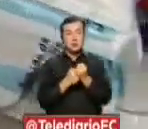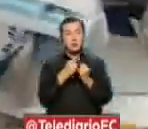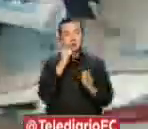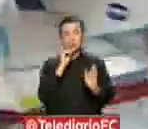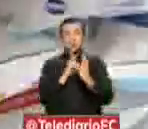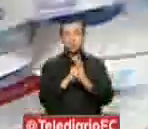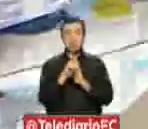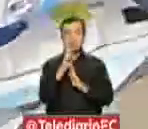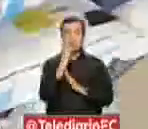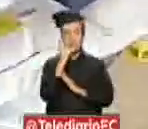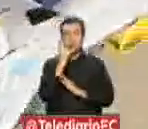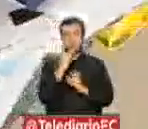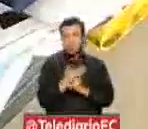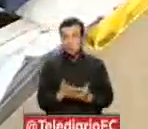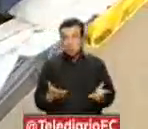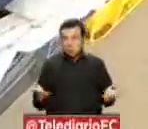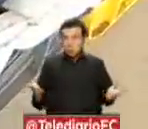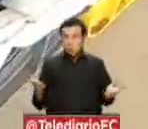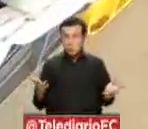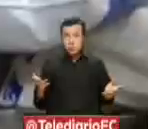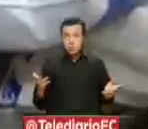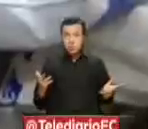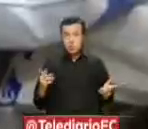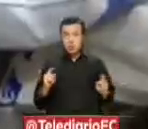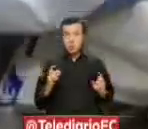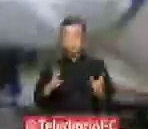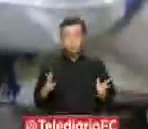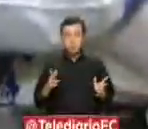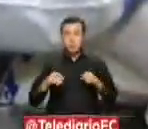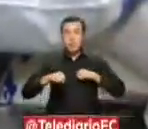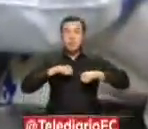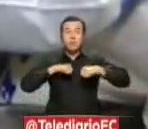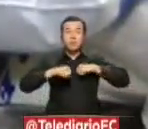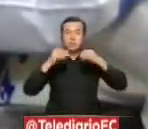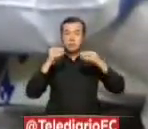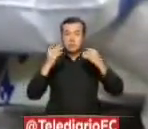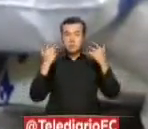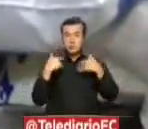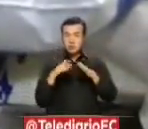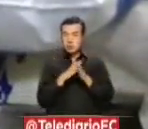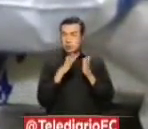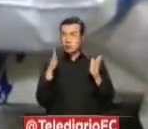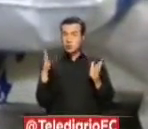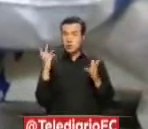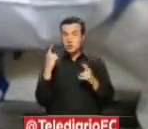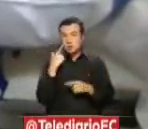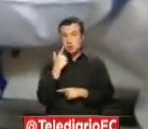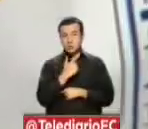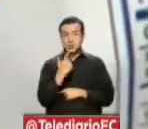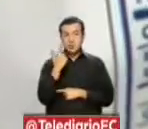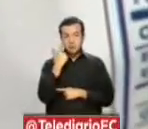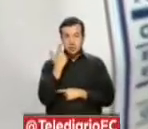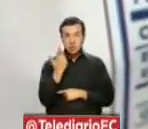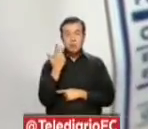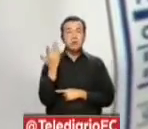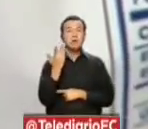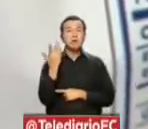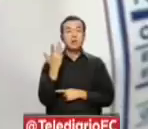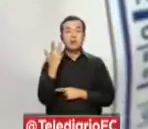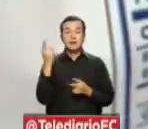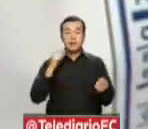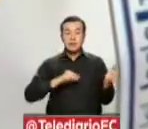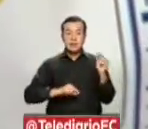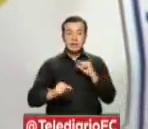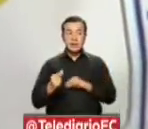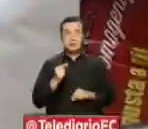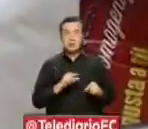denunciar cuando un producto está adulterado. Los operativos han permitido en los últimos días detectar presencia de químicos